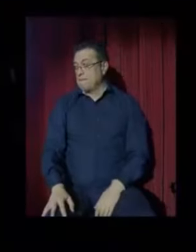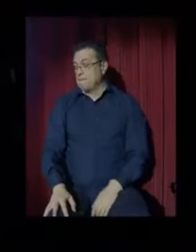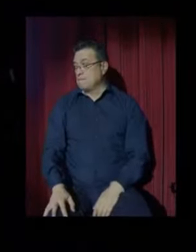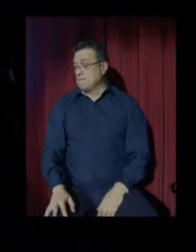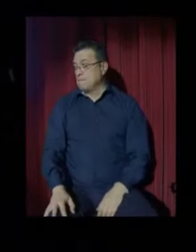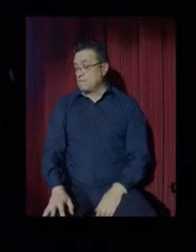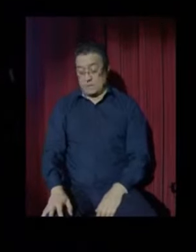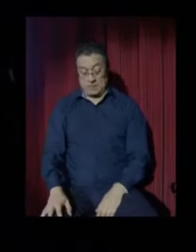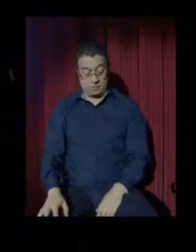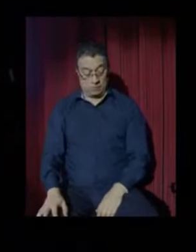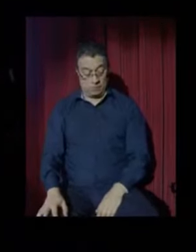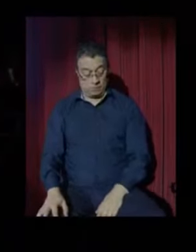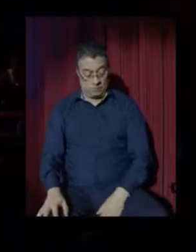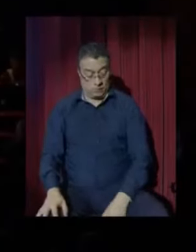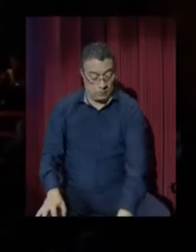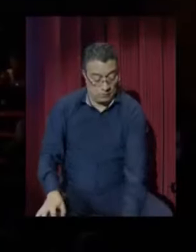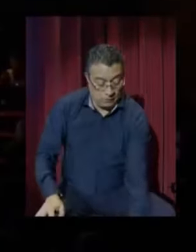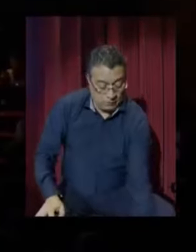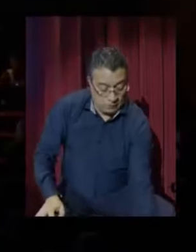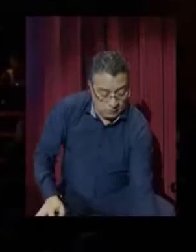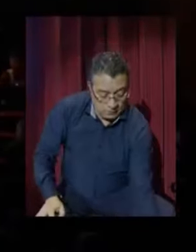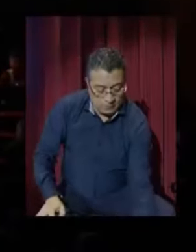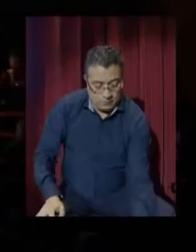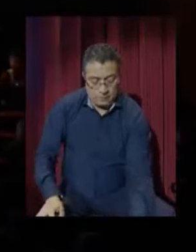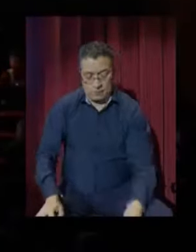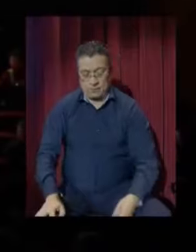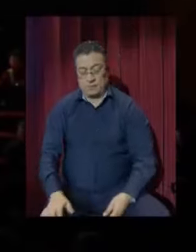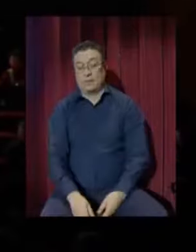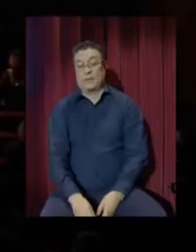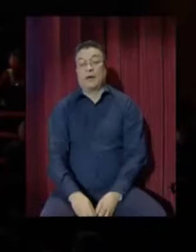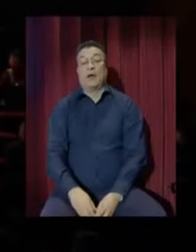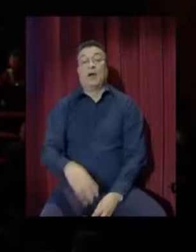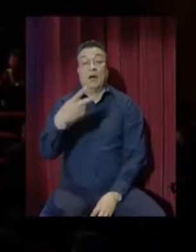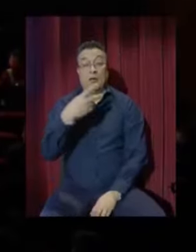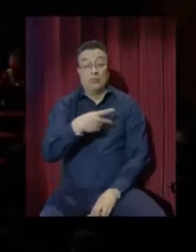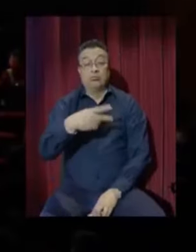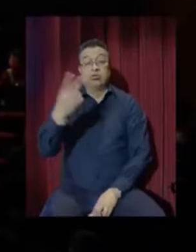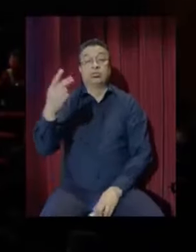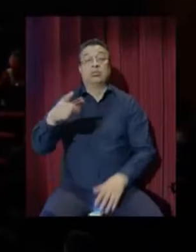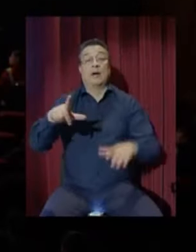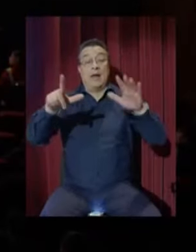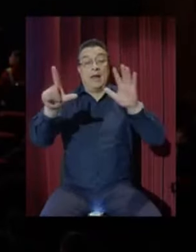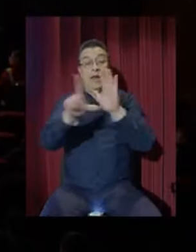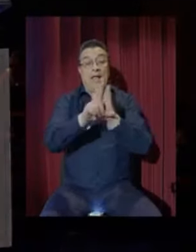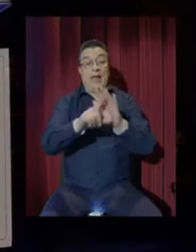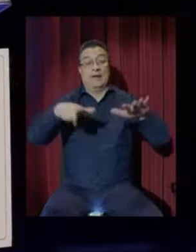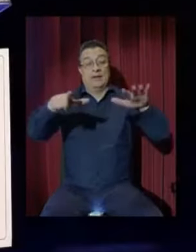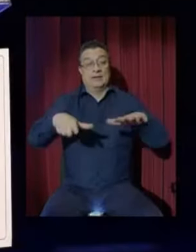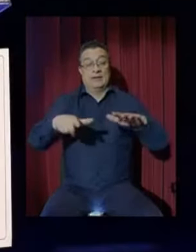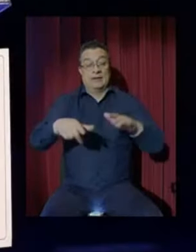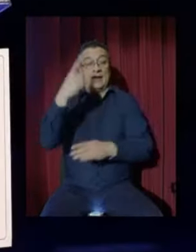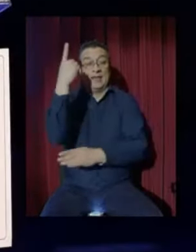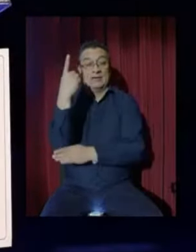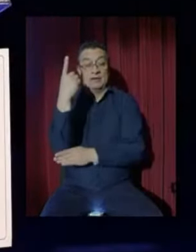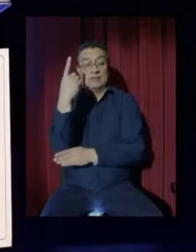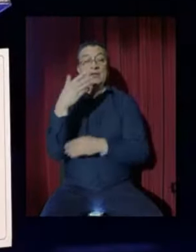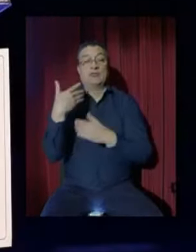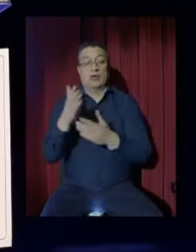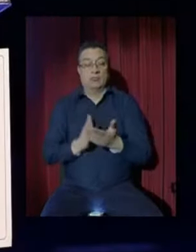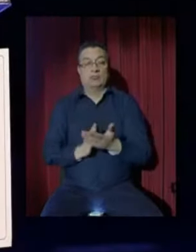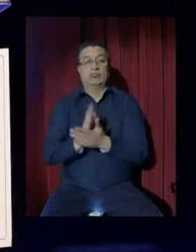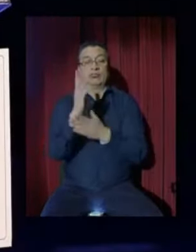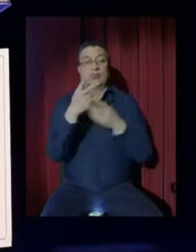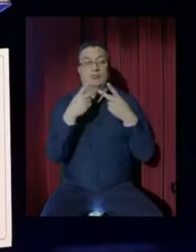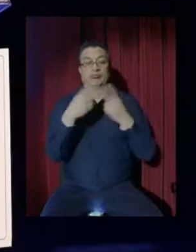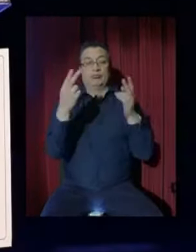carabinero Bueno desde que se publicó la ley el 17 de diciembre empezó a estar vigente después de la